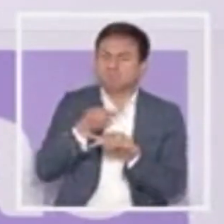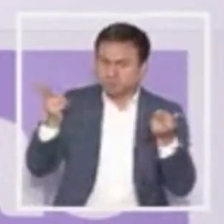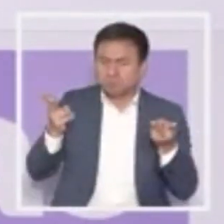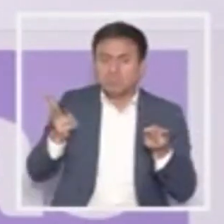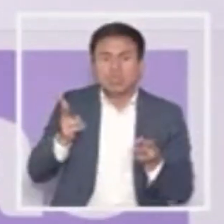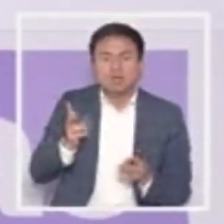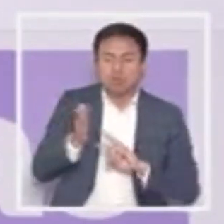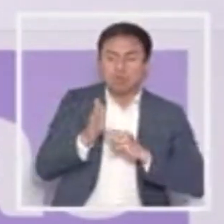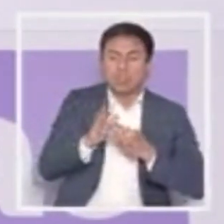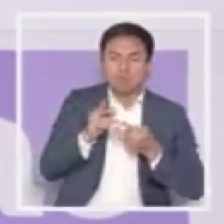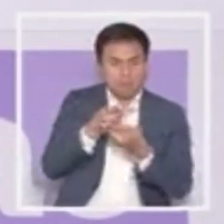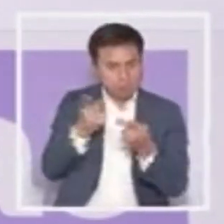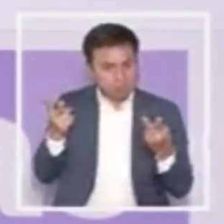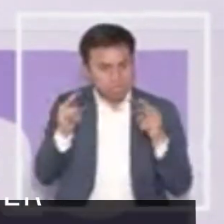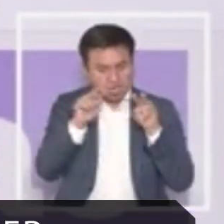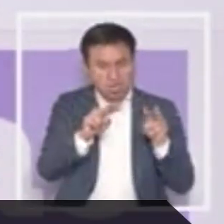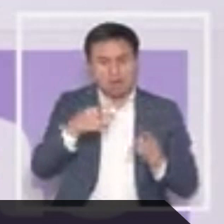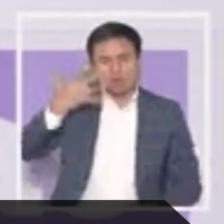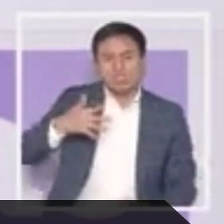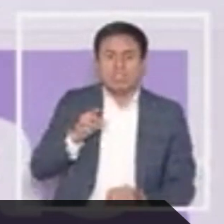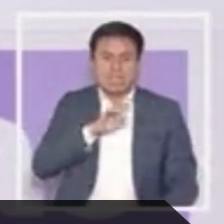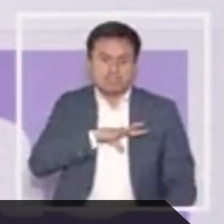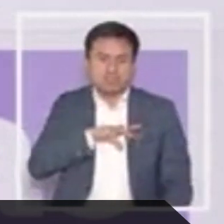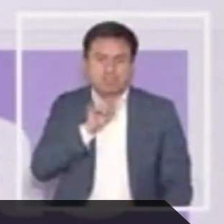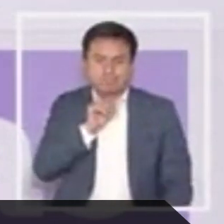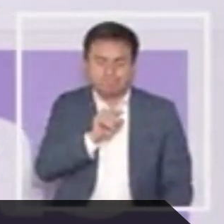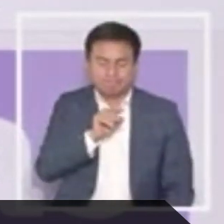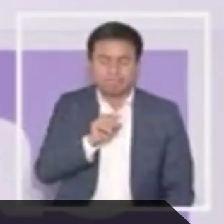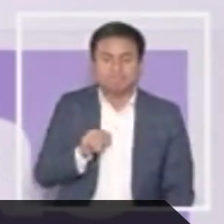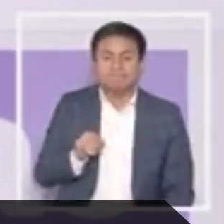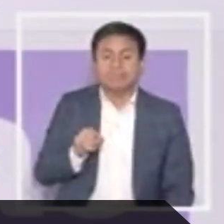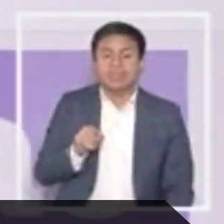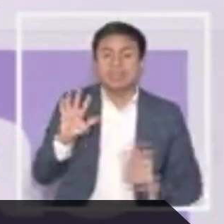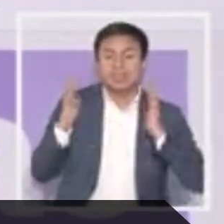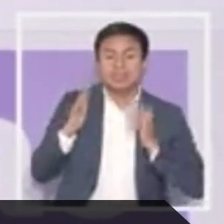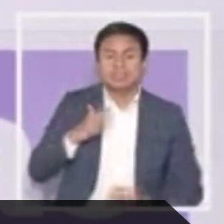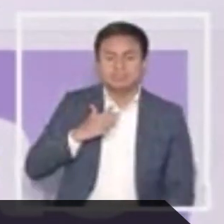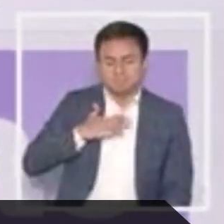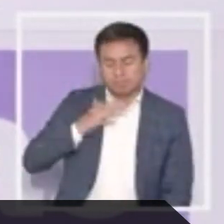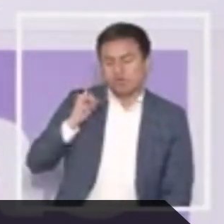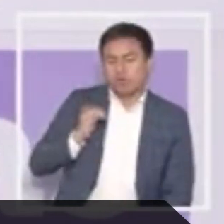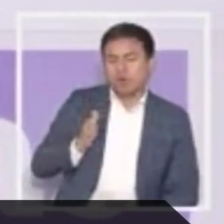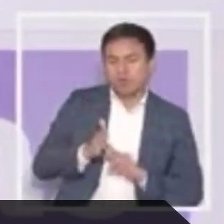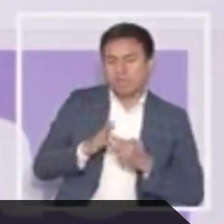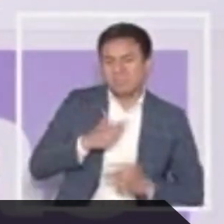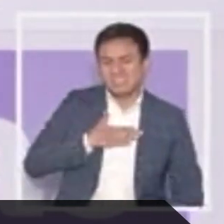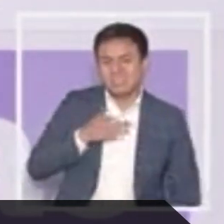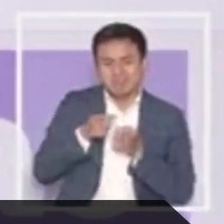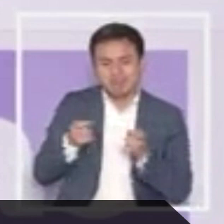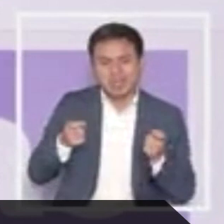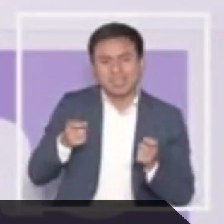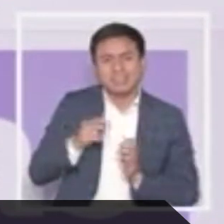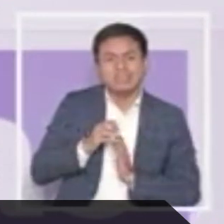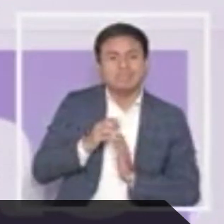podemos considerarlo un problema público y de prioridad nacional. Sí es mi problema, fue el enfoque de la campaña liderada